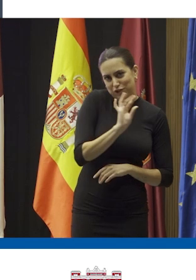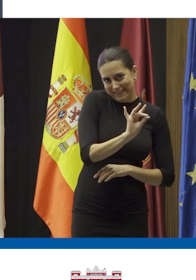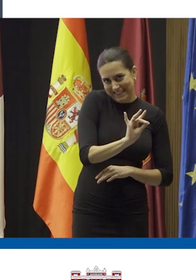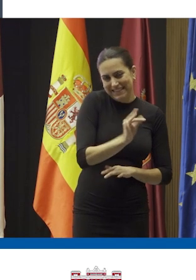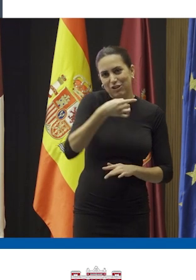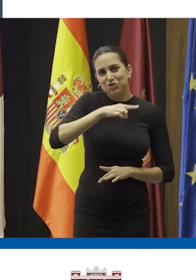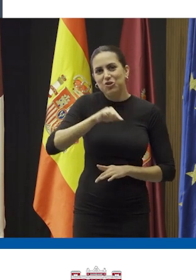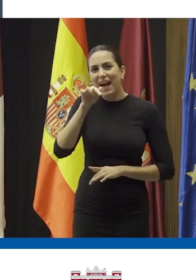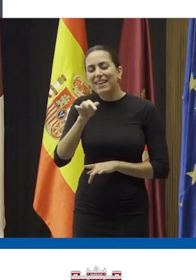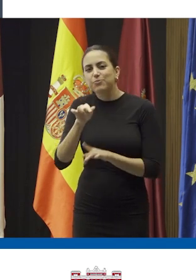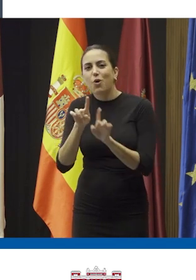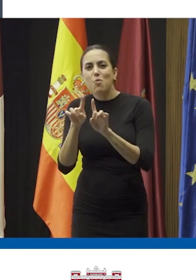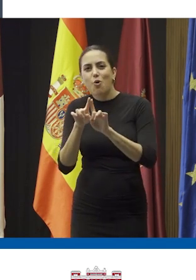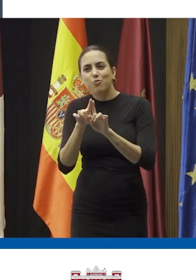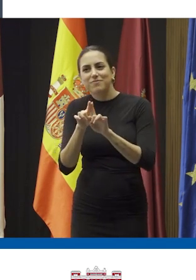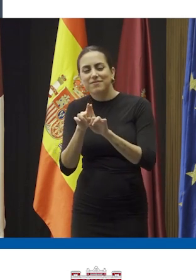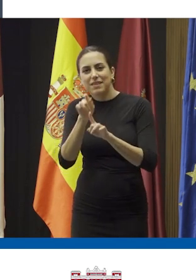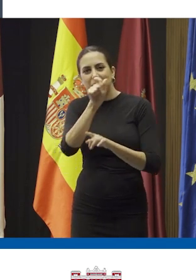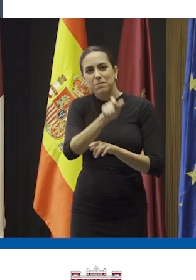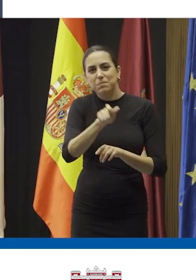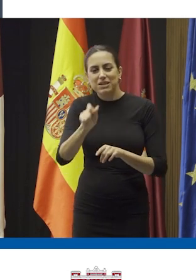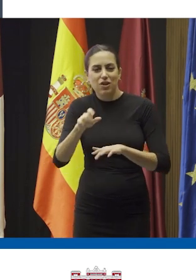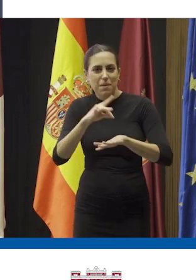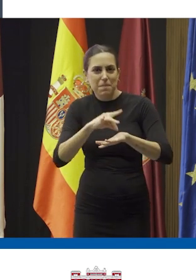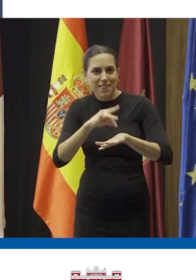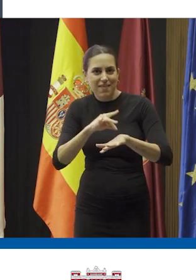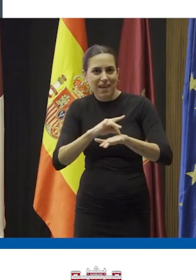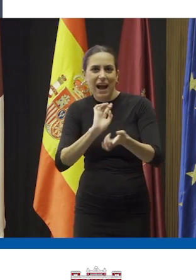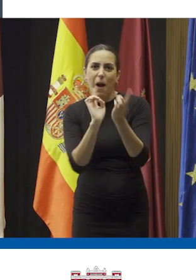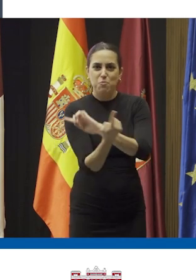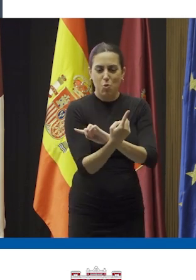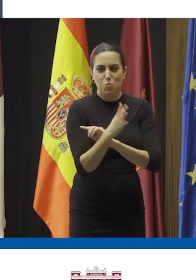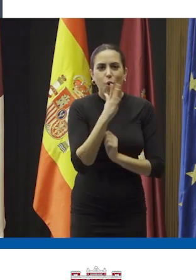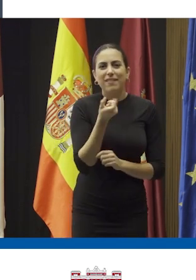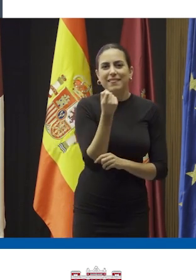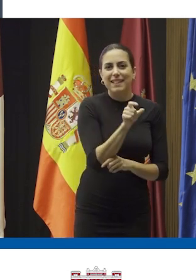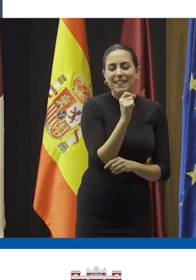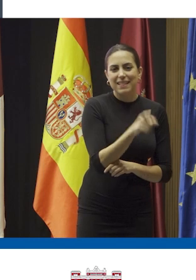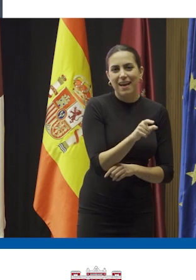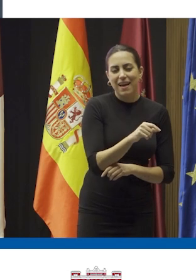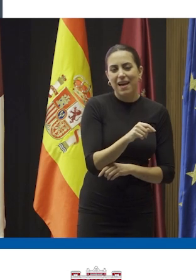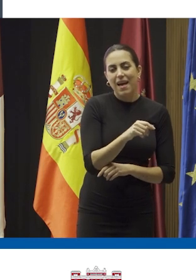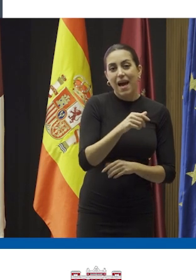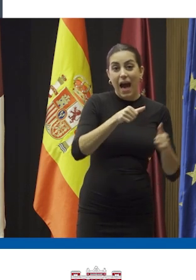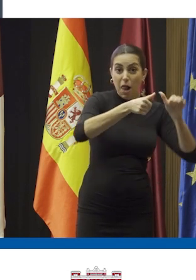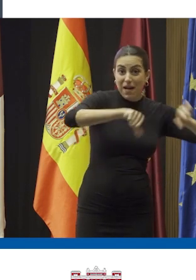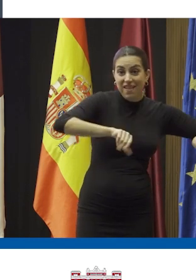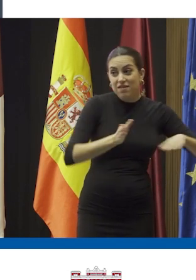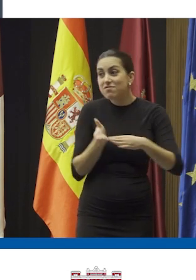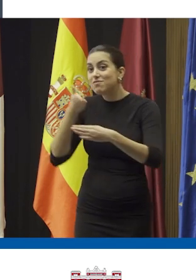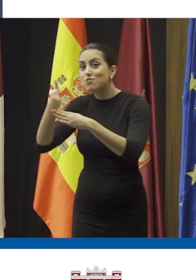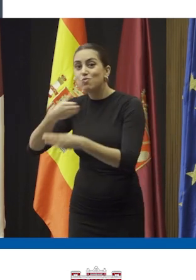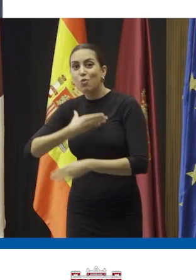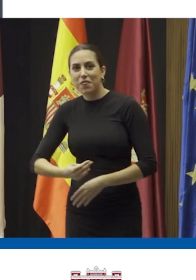pero ahí cambiamos el flujo del paciente habitualmente, Albacete a Murcia. No, de Murcia a Albacete. Pues tuvimos nosotros